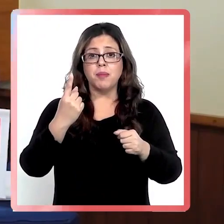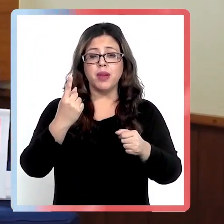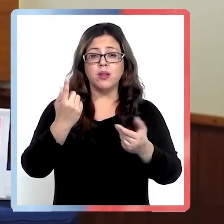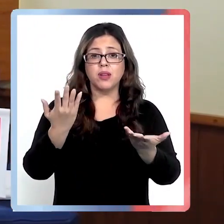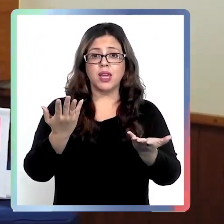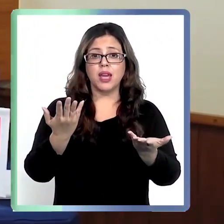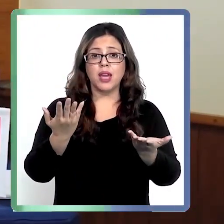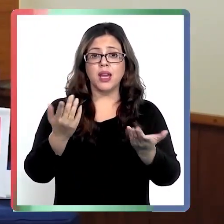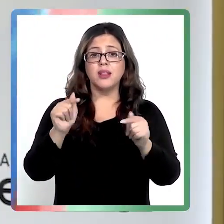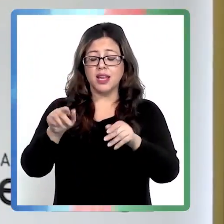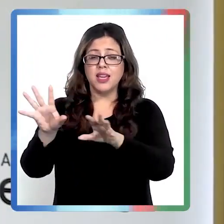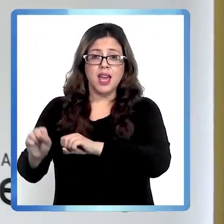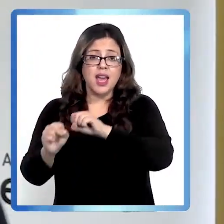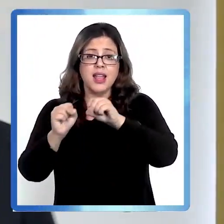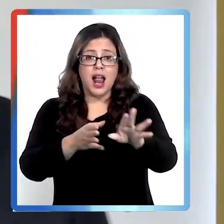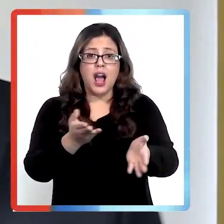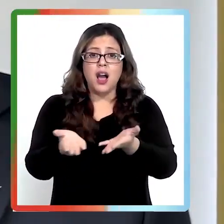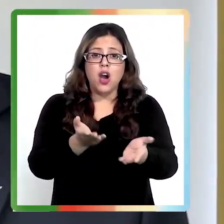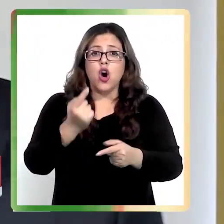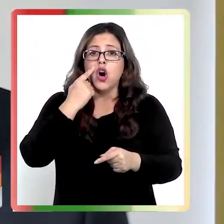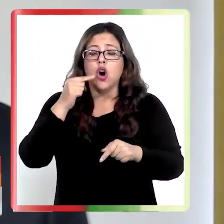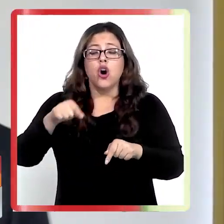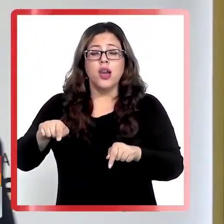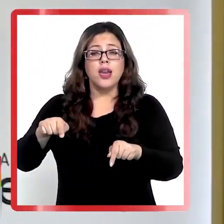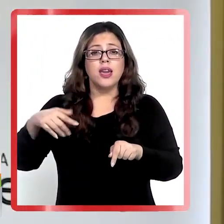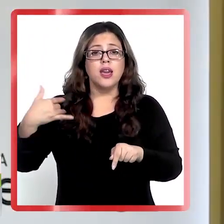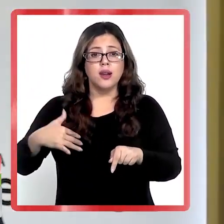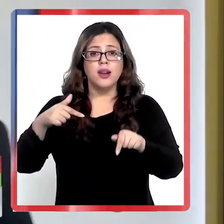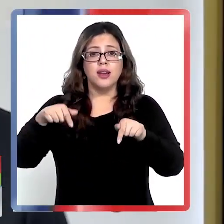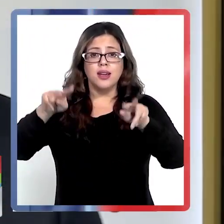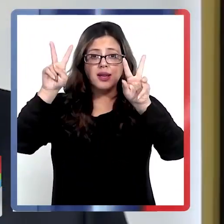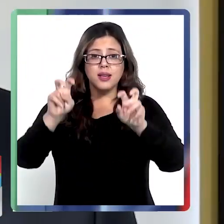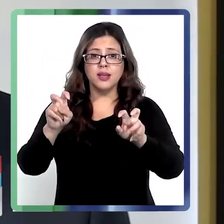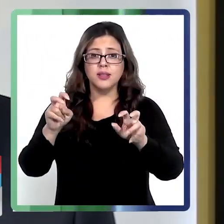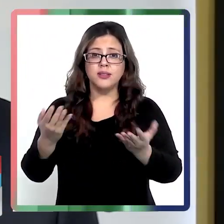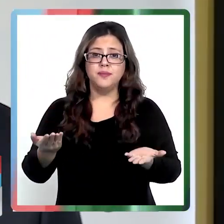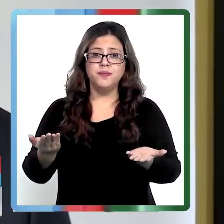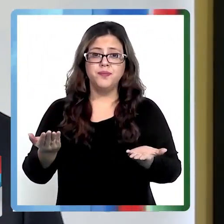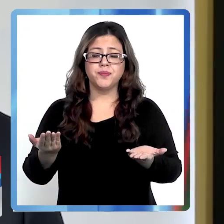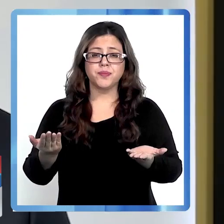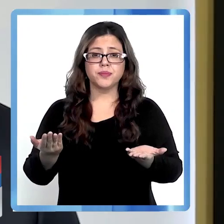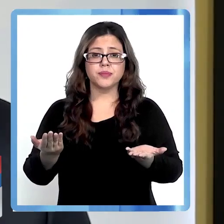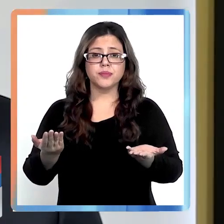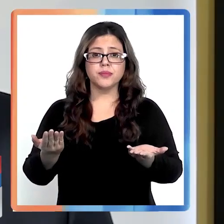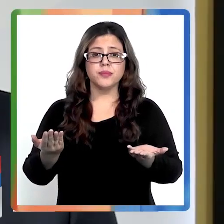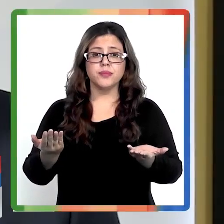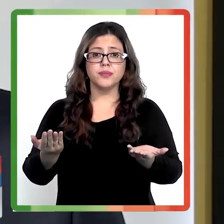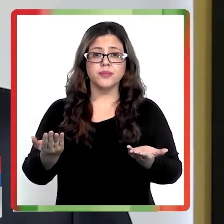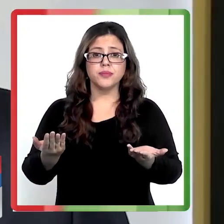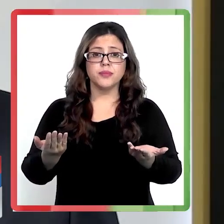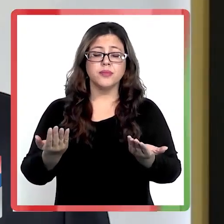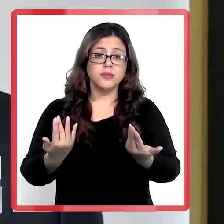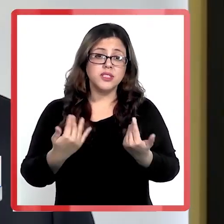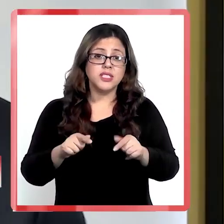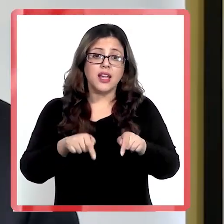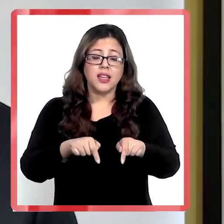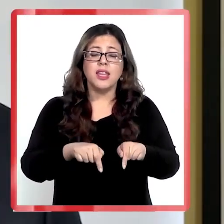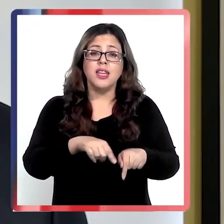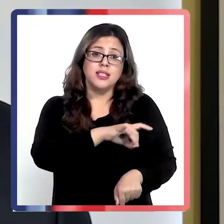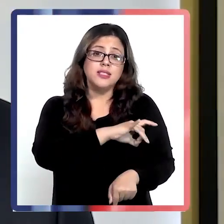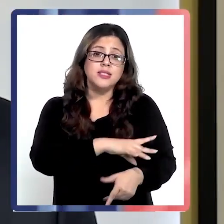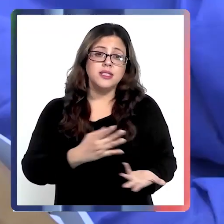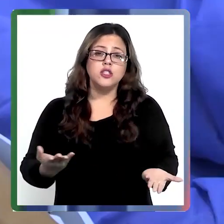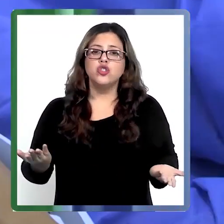son trasladados por el servicio. Es importante que la iniciativa, ¿cierto?, es una iniciativa en el contexto del sistema de salud chileno, entonces por lo